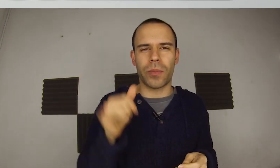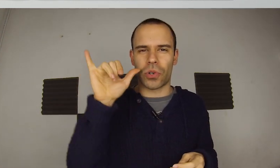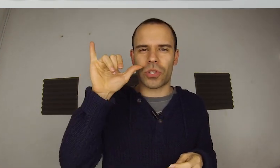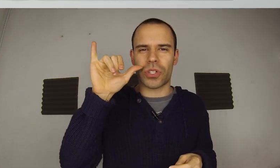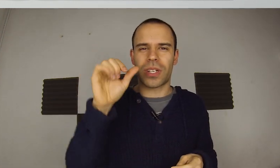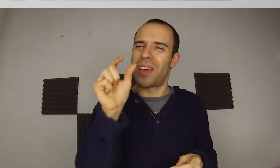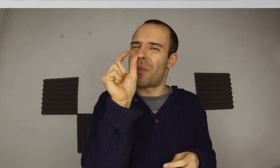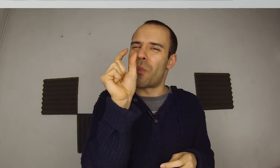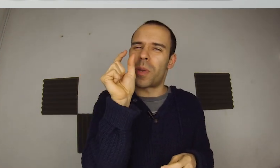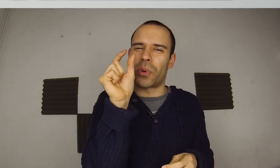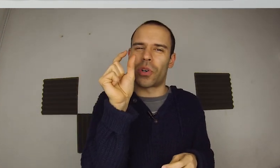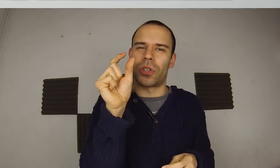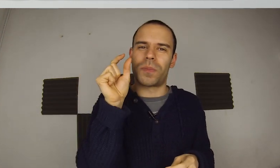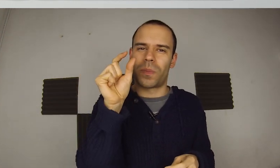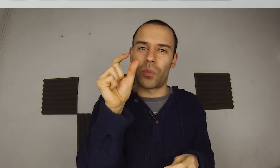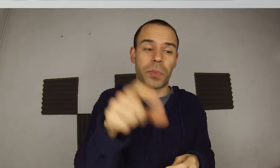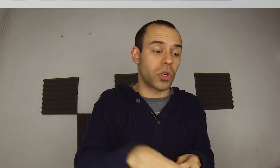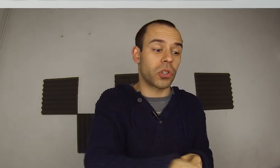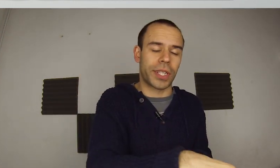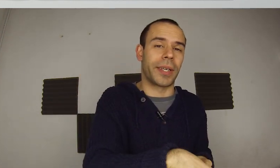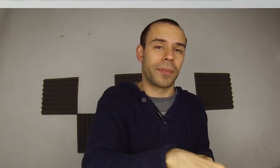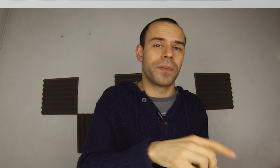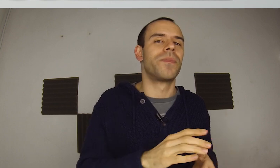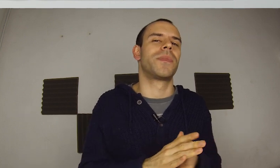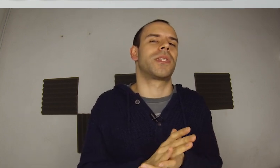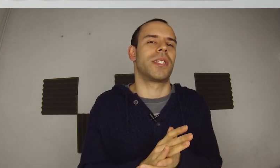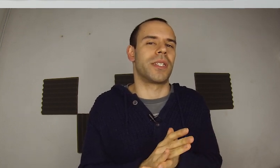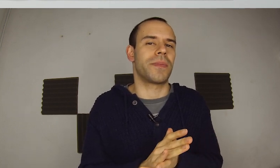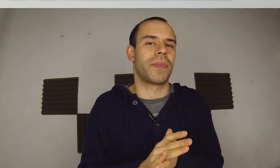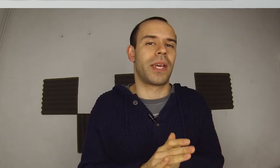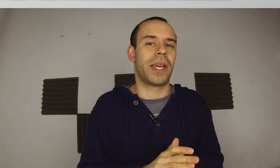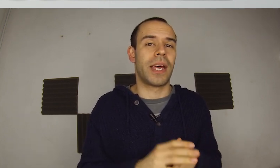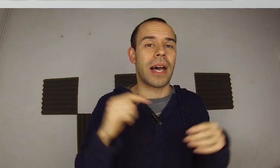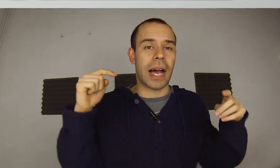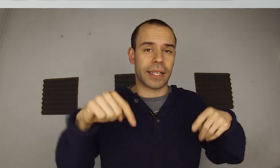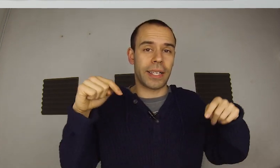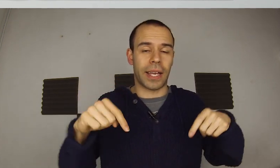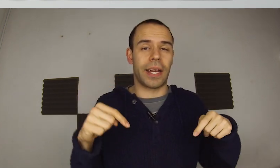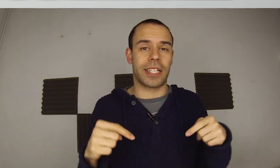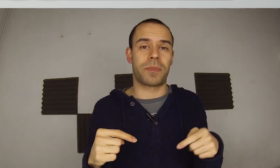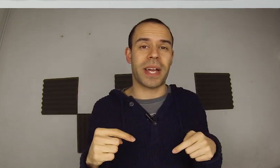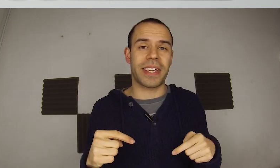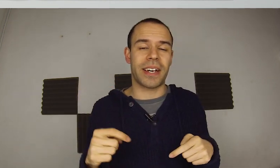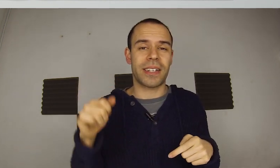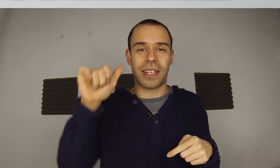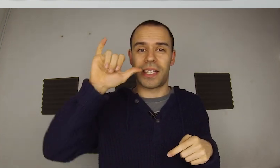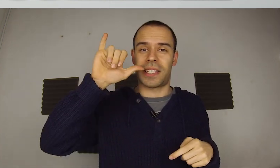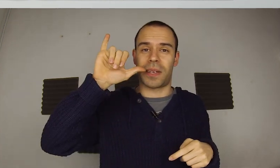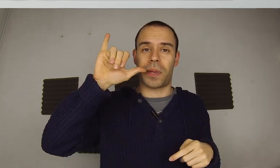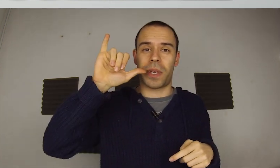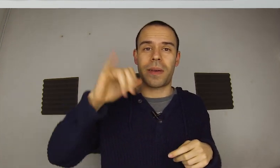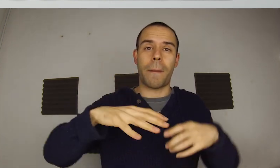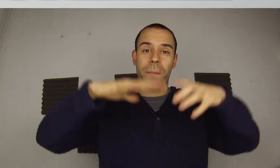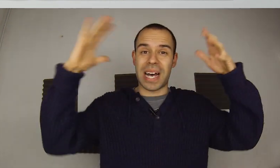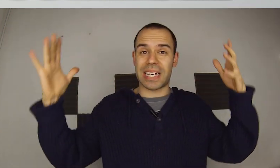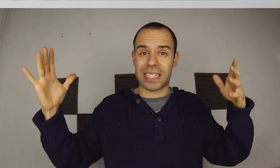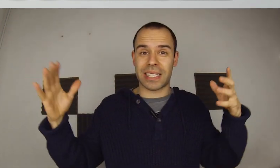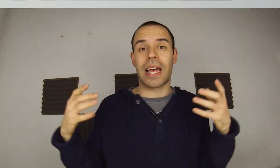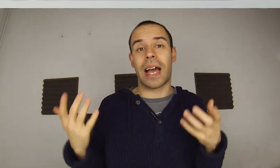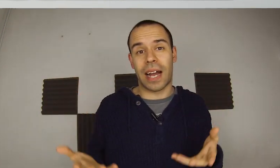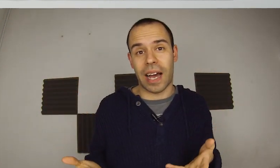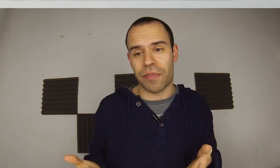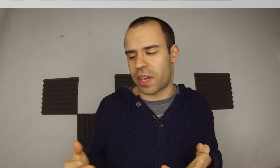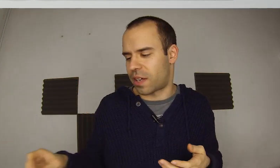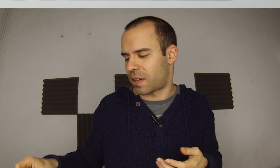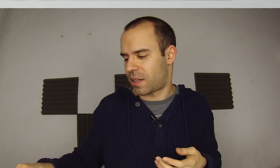pero bebemos muy poco muy poco té sí sí aquí en españa se bebe más